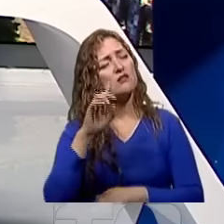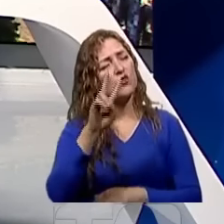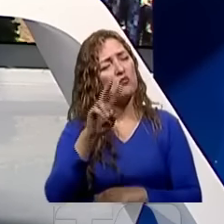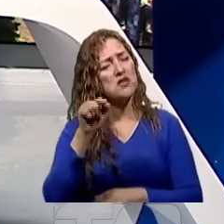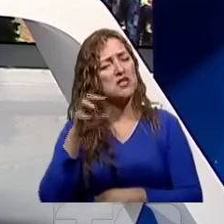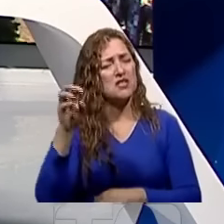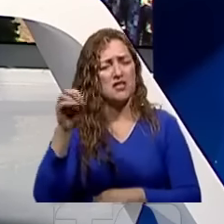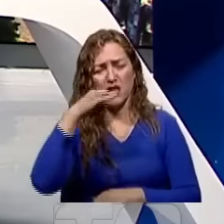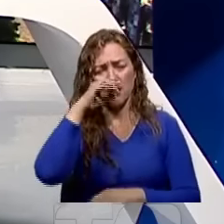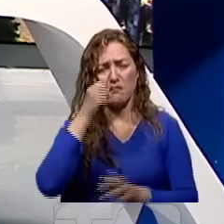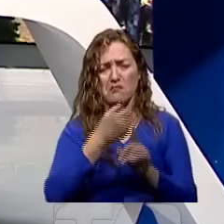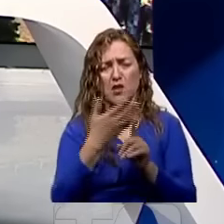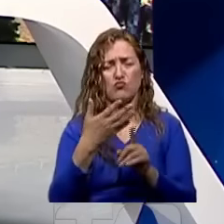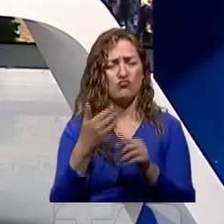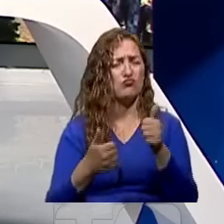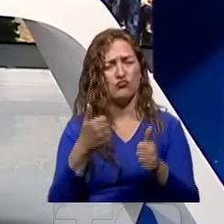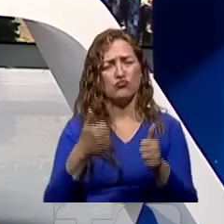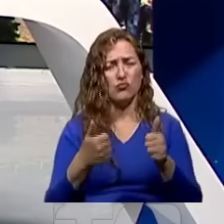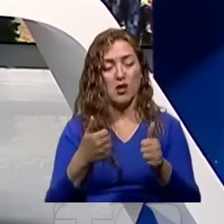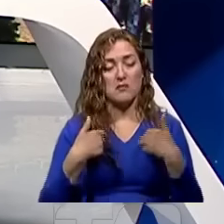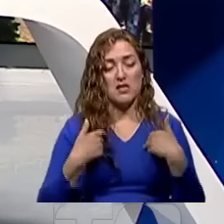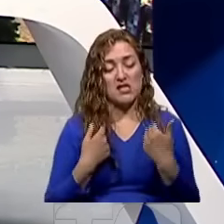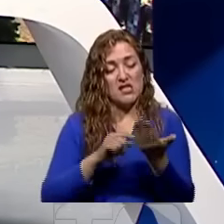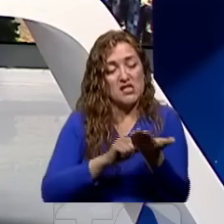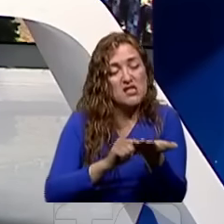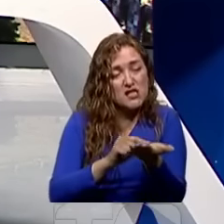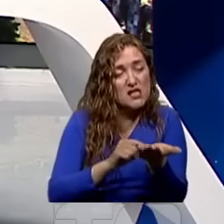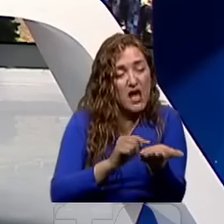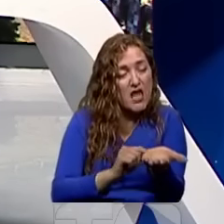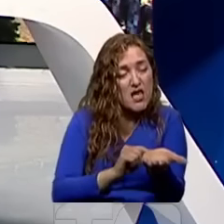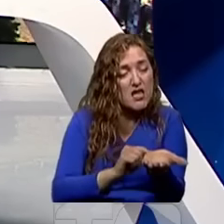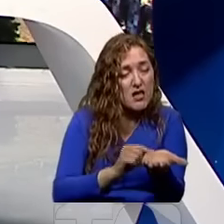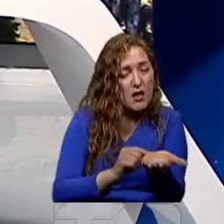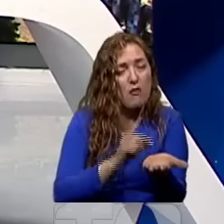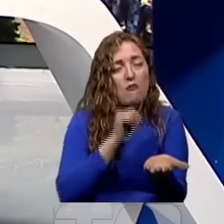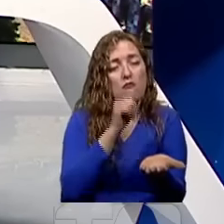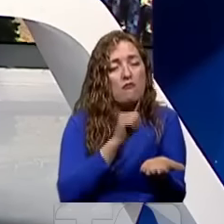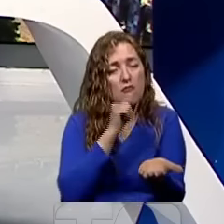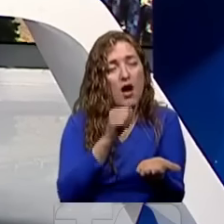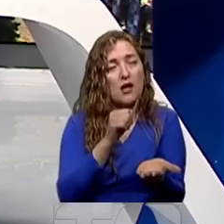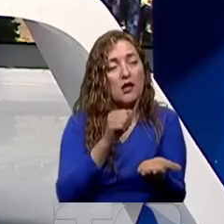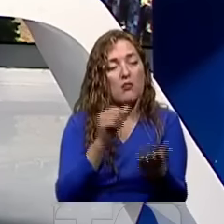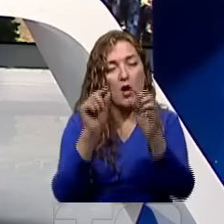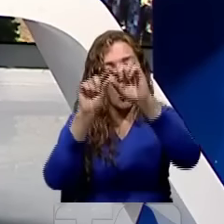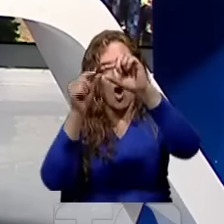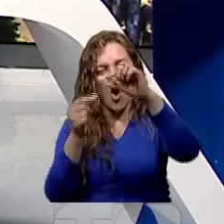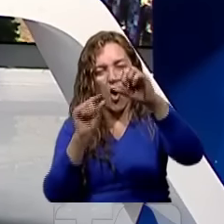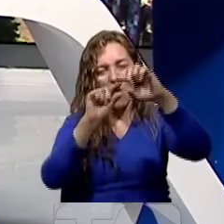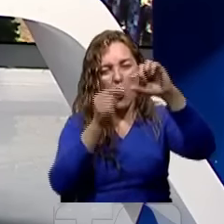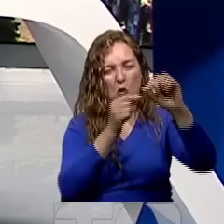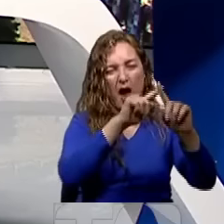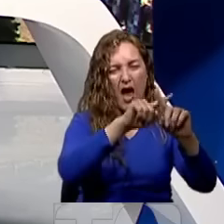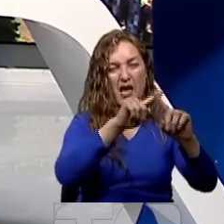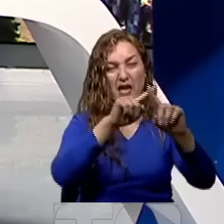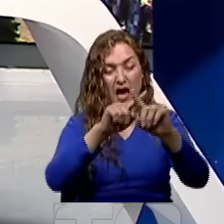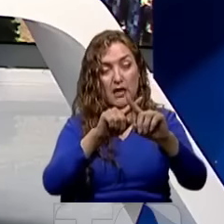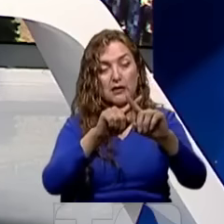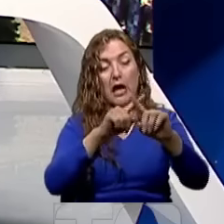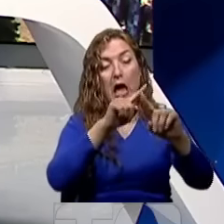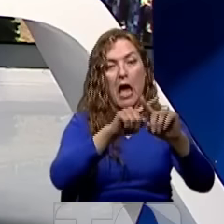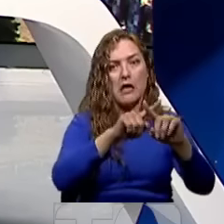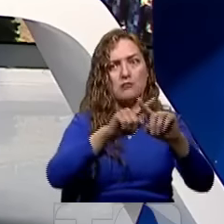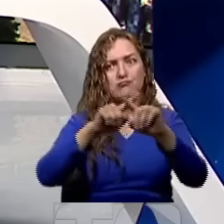Este síndrome tiene que ver con la alteración cromosómica, la falta parcial o total de un cromosoma X y, como le decía,